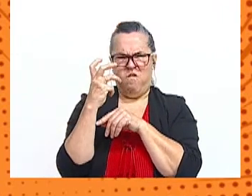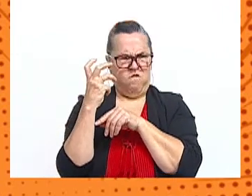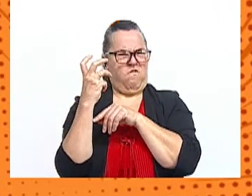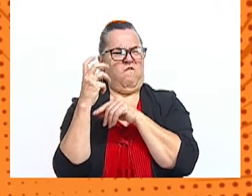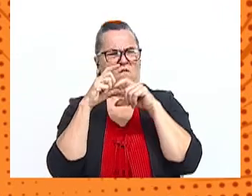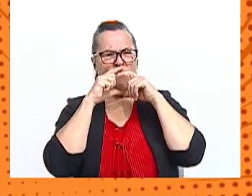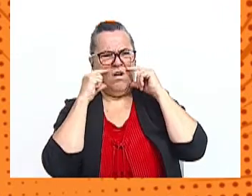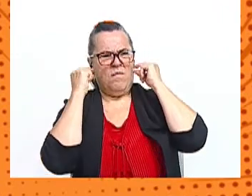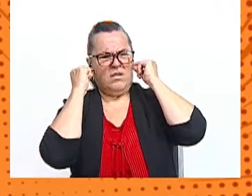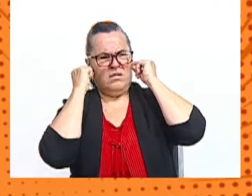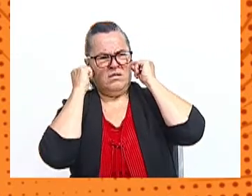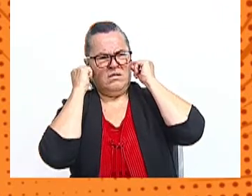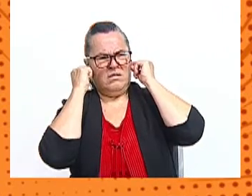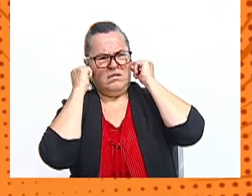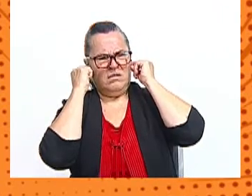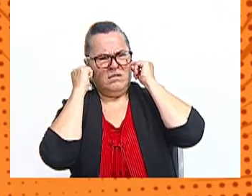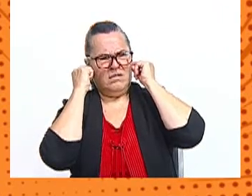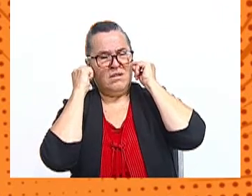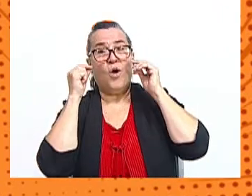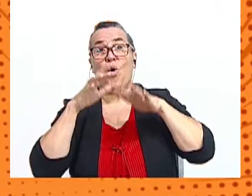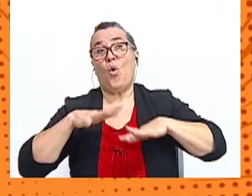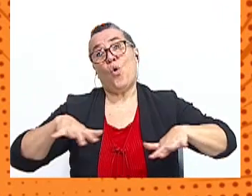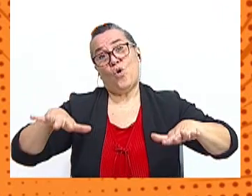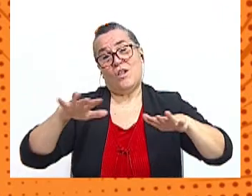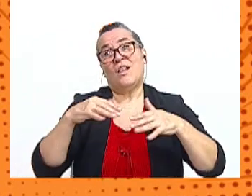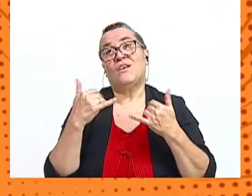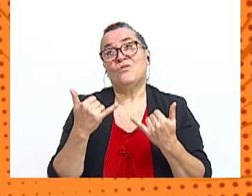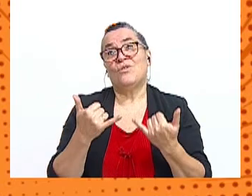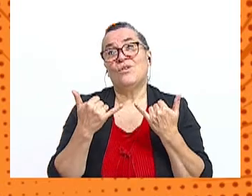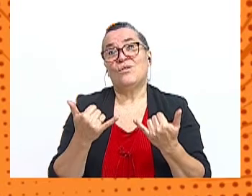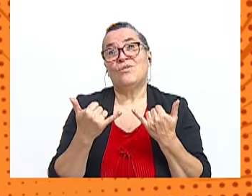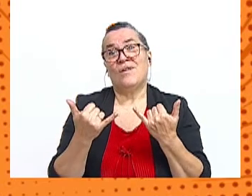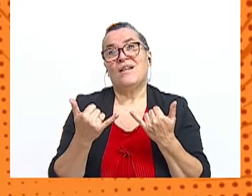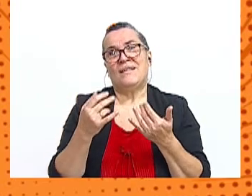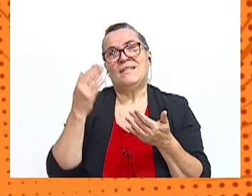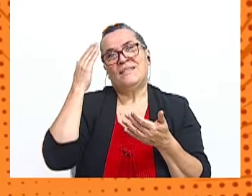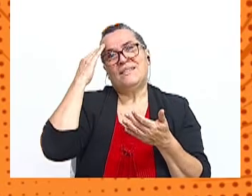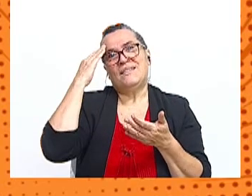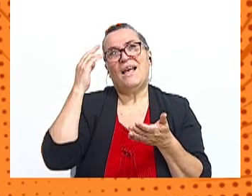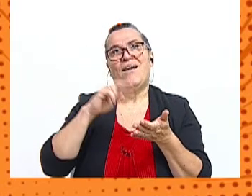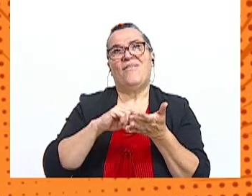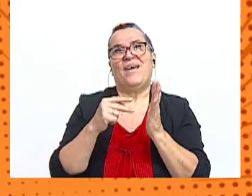una mascarilla. Por el contexto actual podemos saber a qué nos referimos.